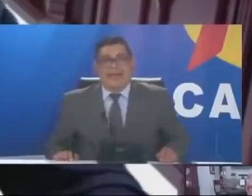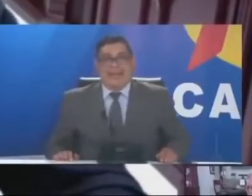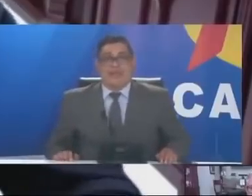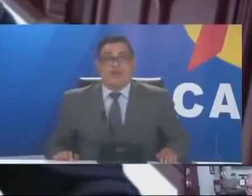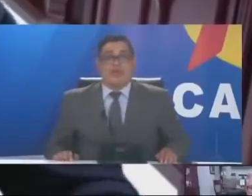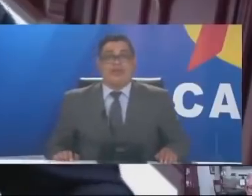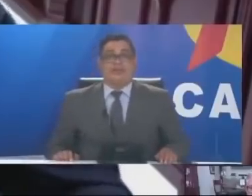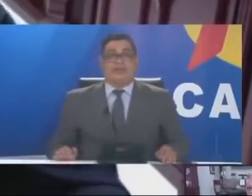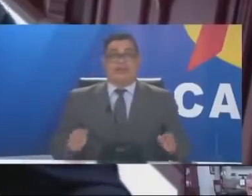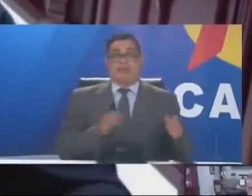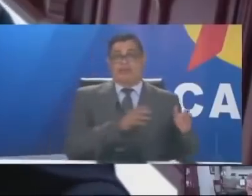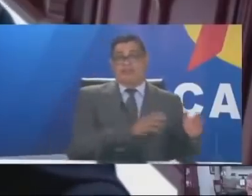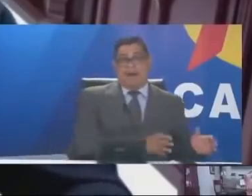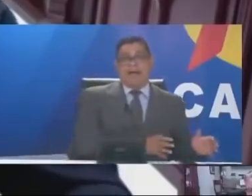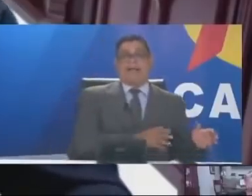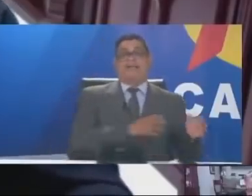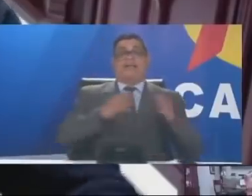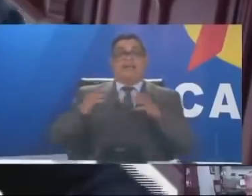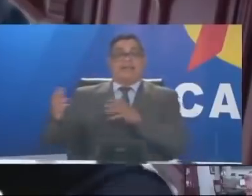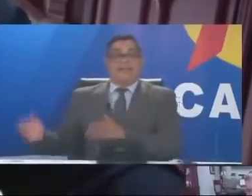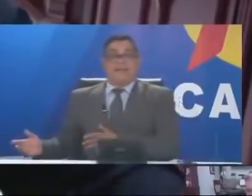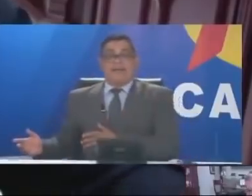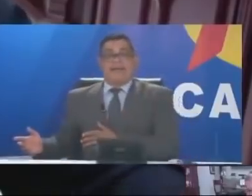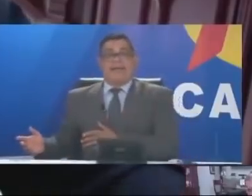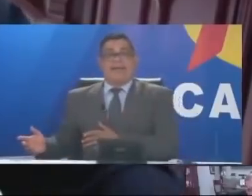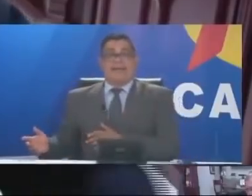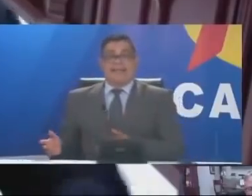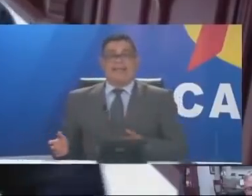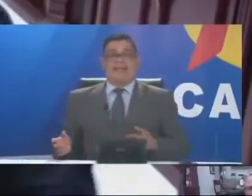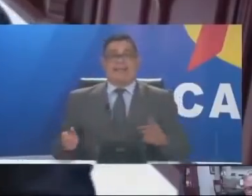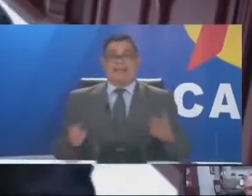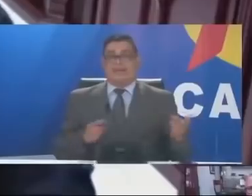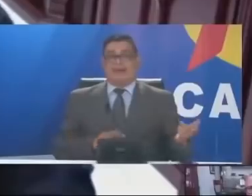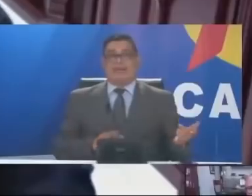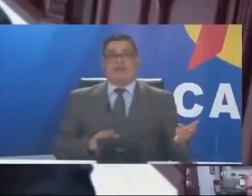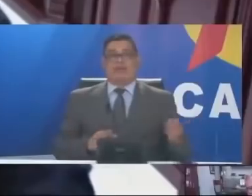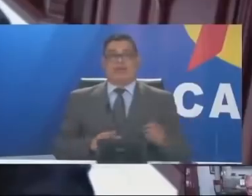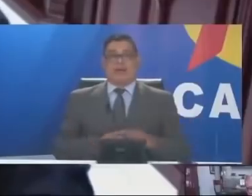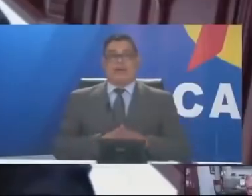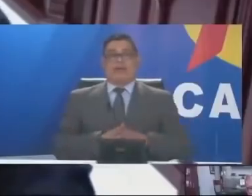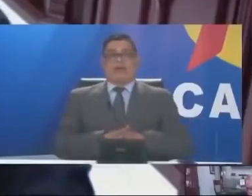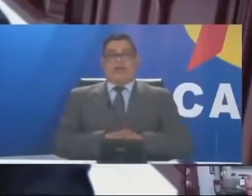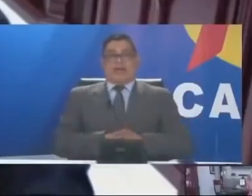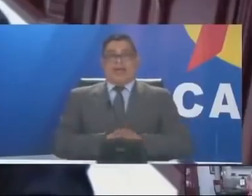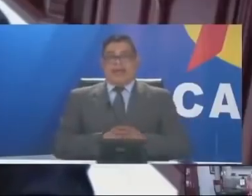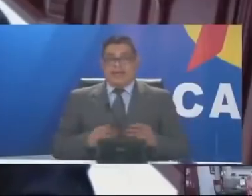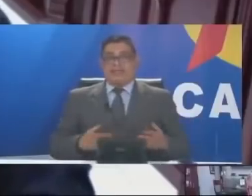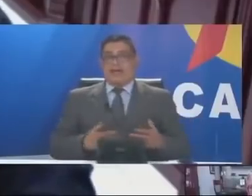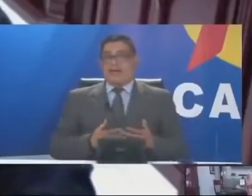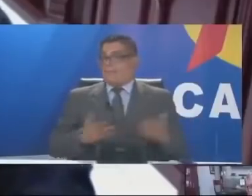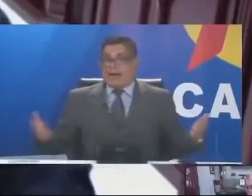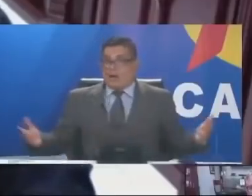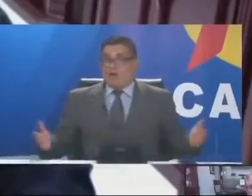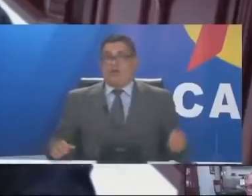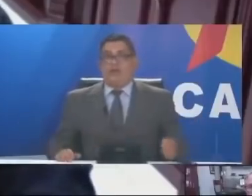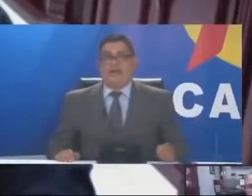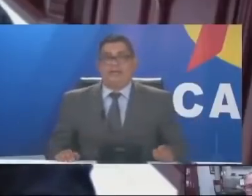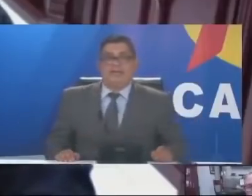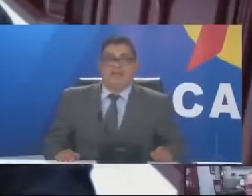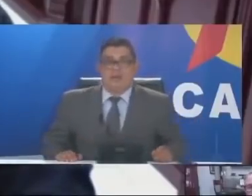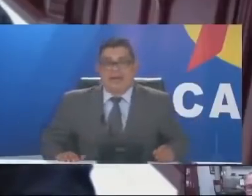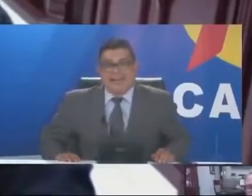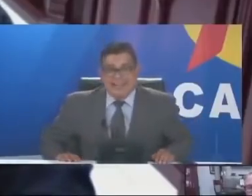próximas elecciones municipales y también legislativas y del parlamento centroamericano la iglesia va a